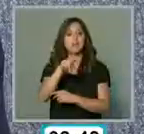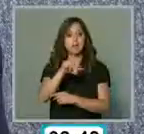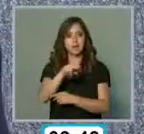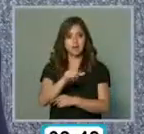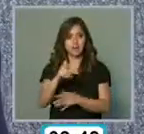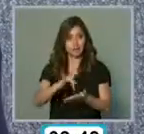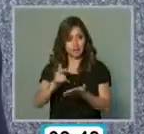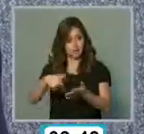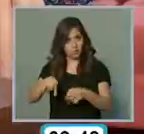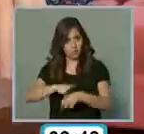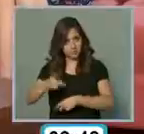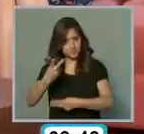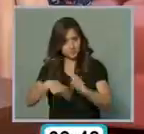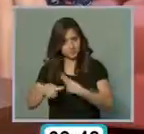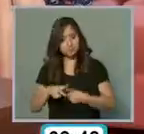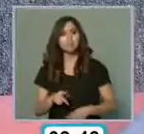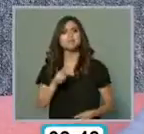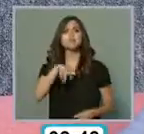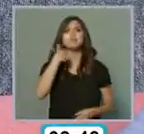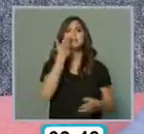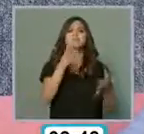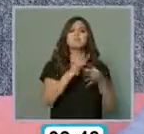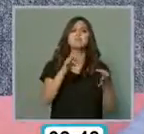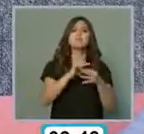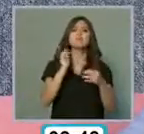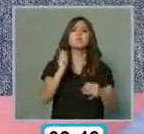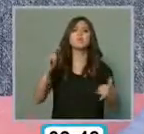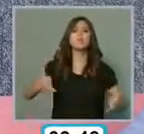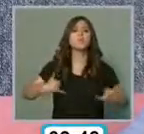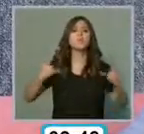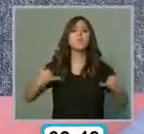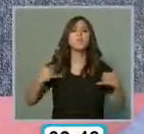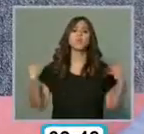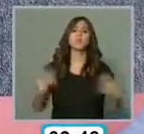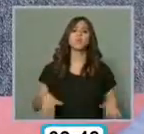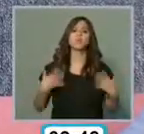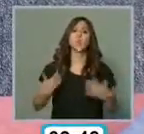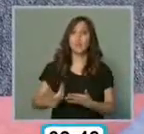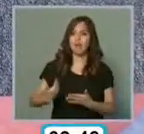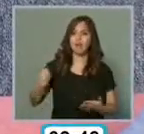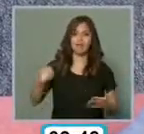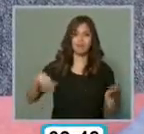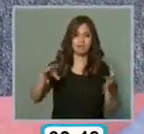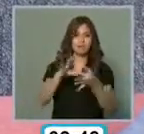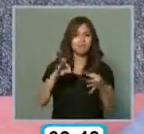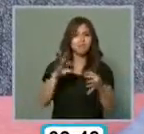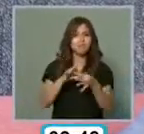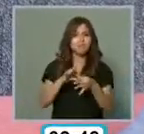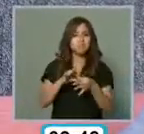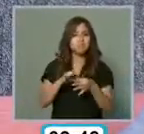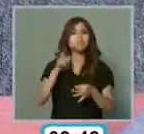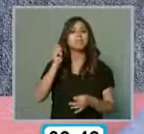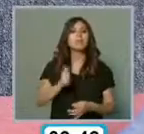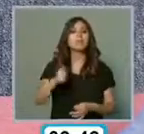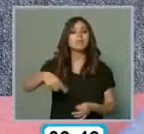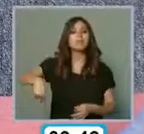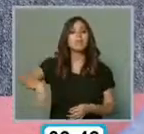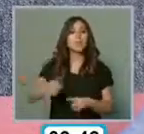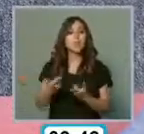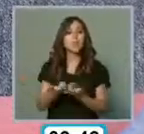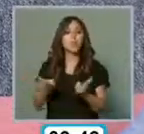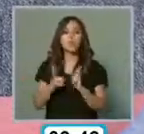ocasión hablar acerca de estos jóvenes famosos que, como ya platicaba, pues fueron una